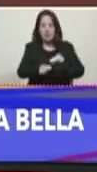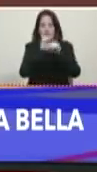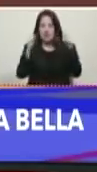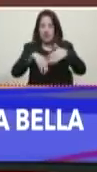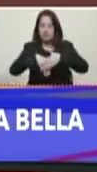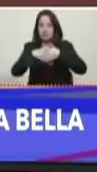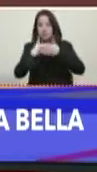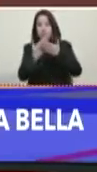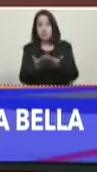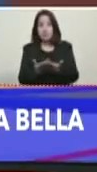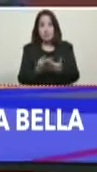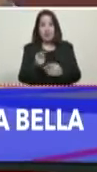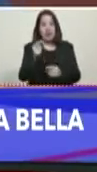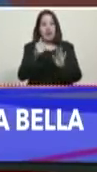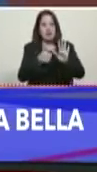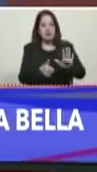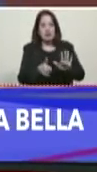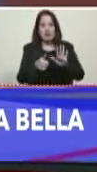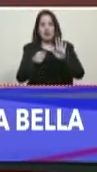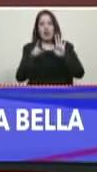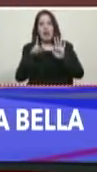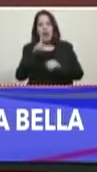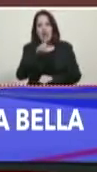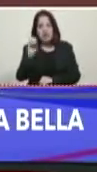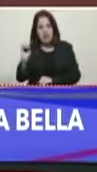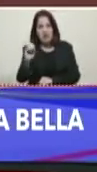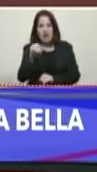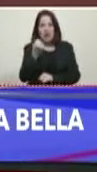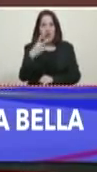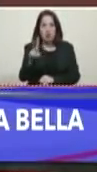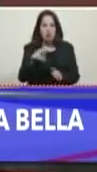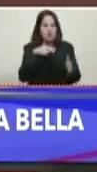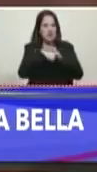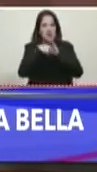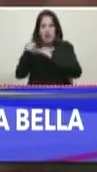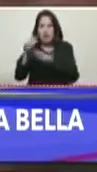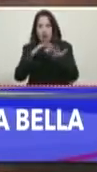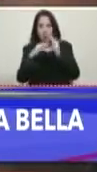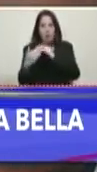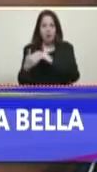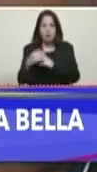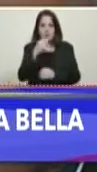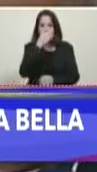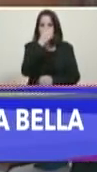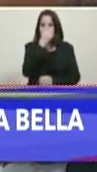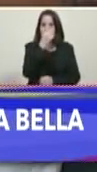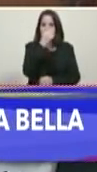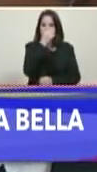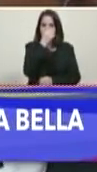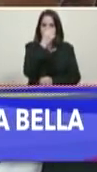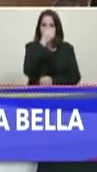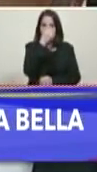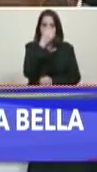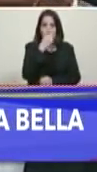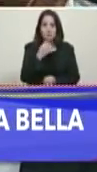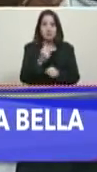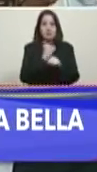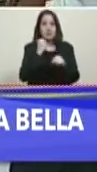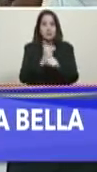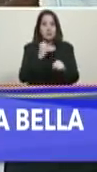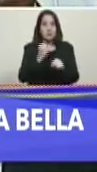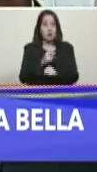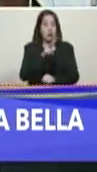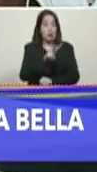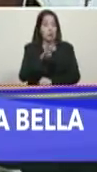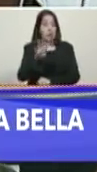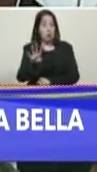6 a las 10 a las 12 ir a los barrios trabajo 24 horas del día de domingo a